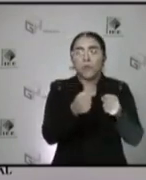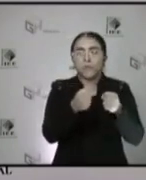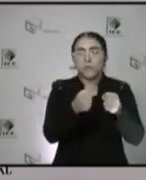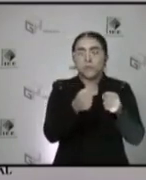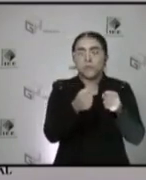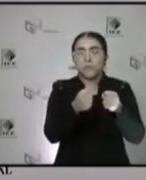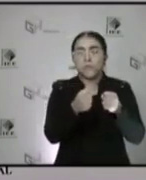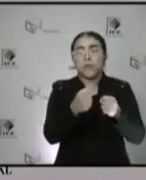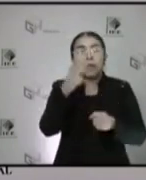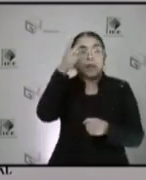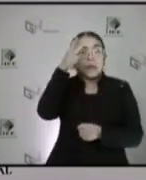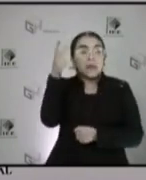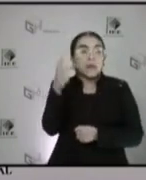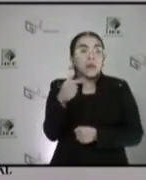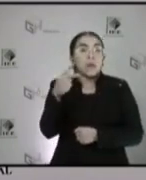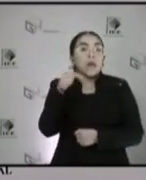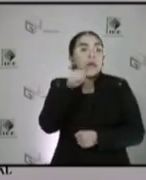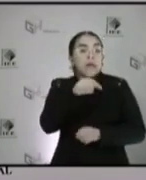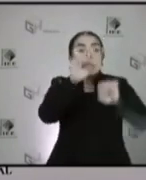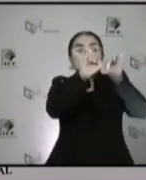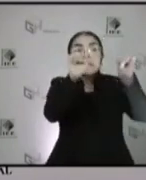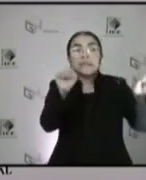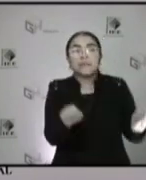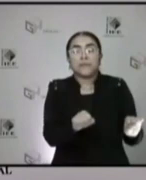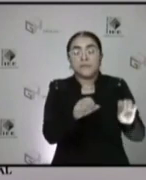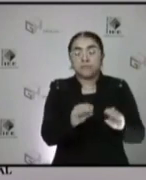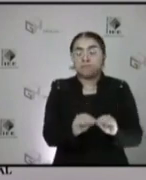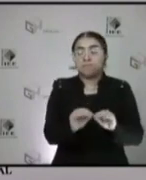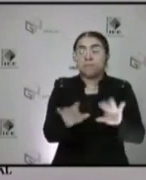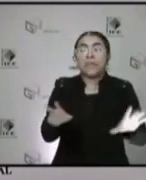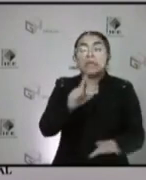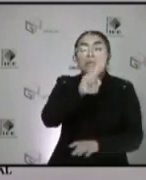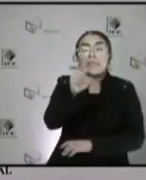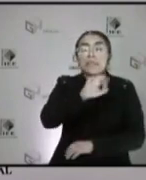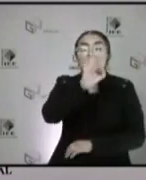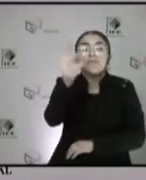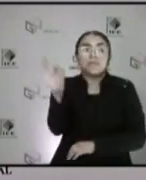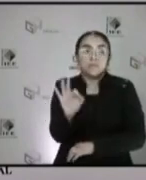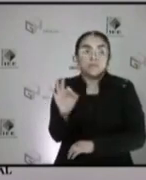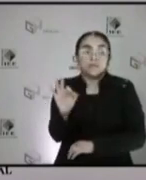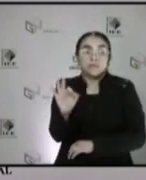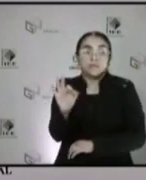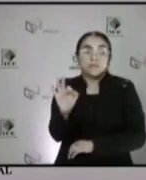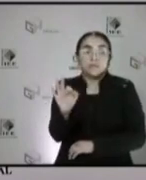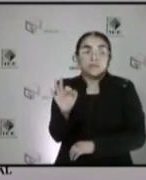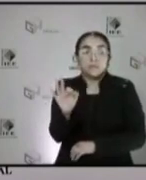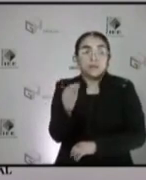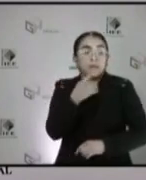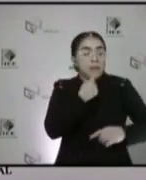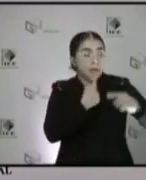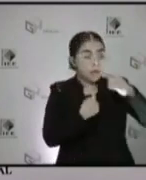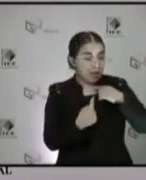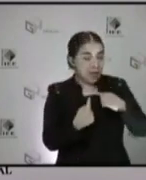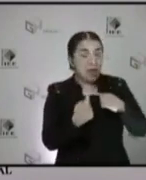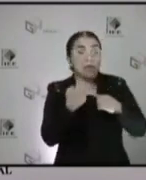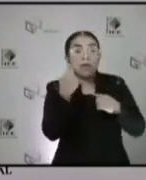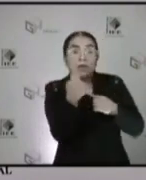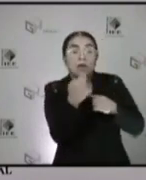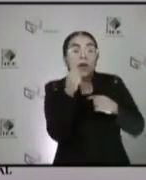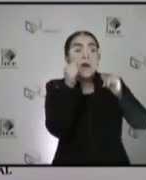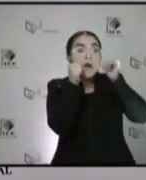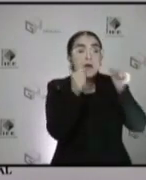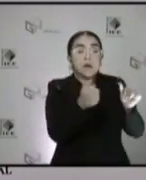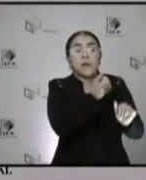social que nos permitirá cubrir al 100% la demanda de salud en